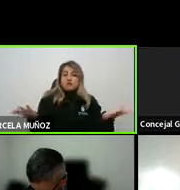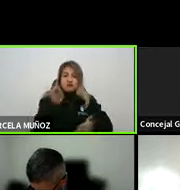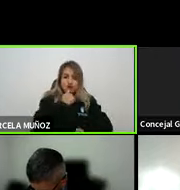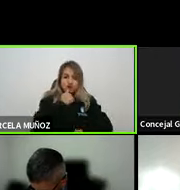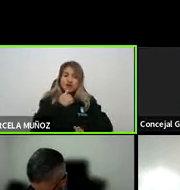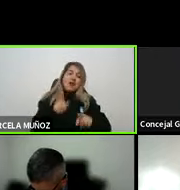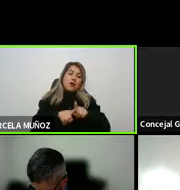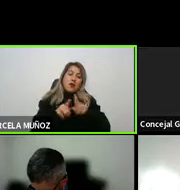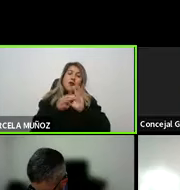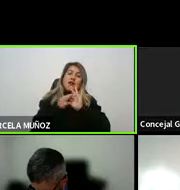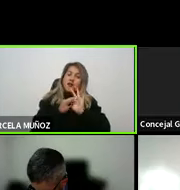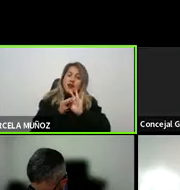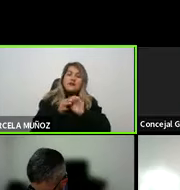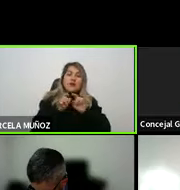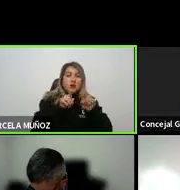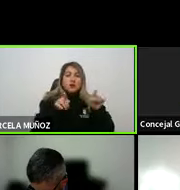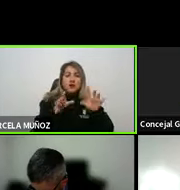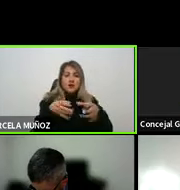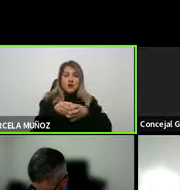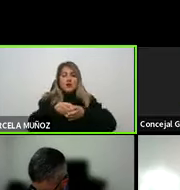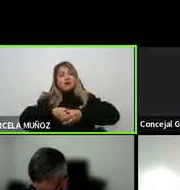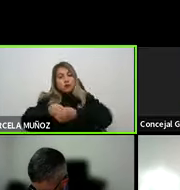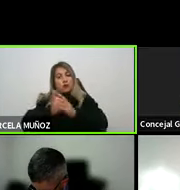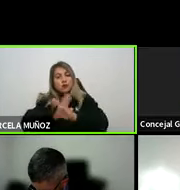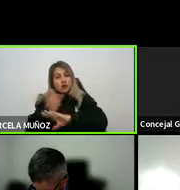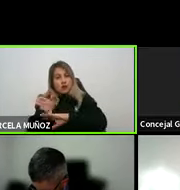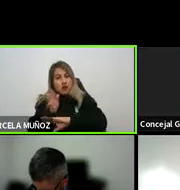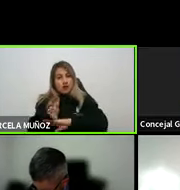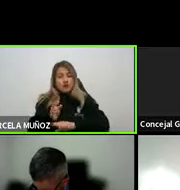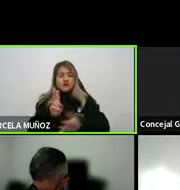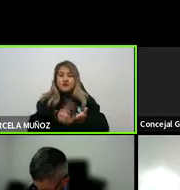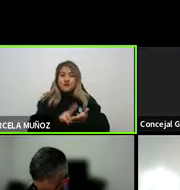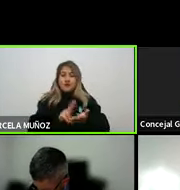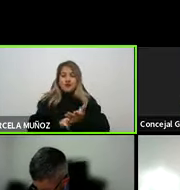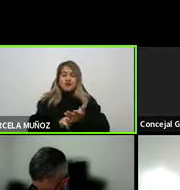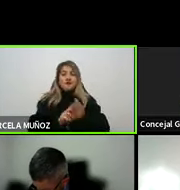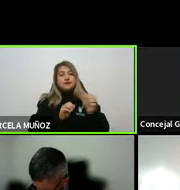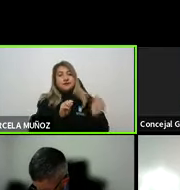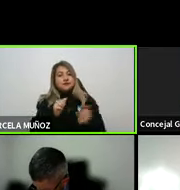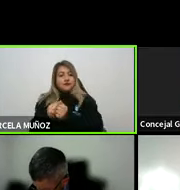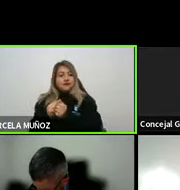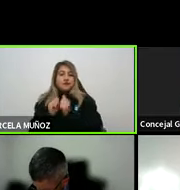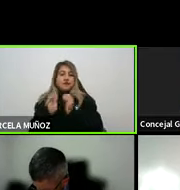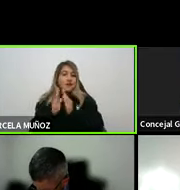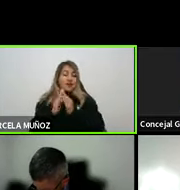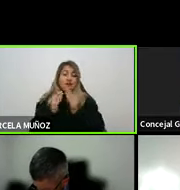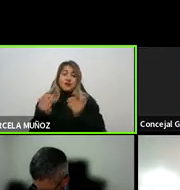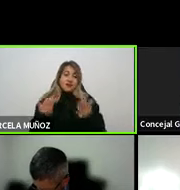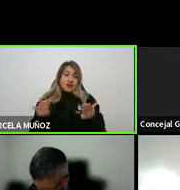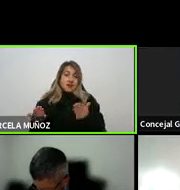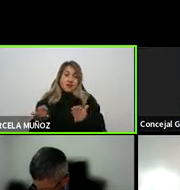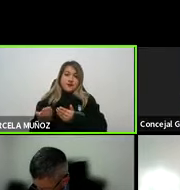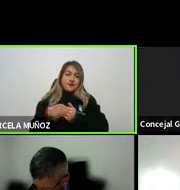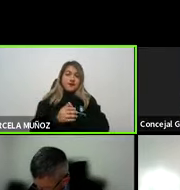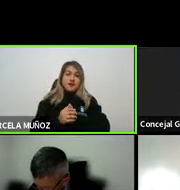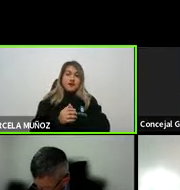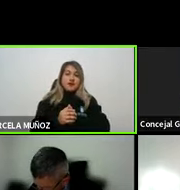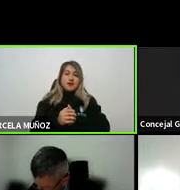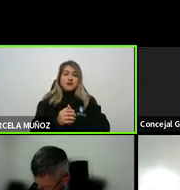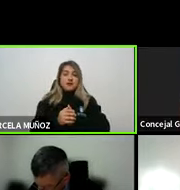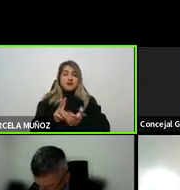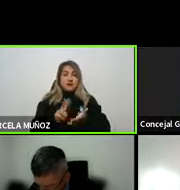ustedes por haber estado presente en el territorio y acompañando a las vecinas en este frente de mal